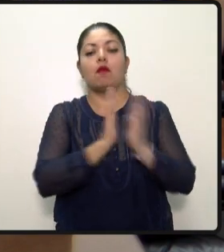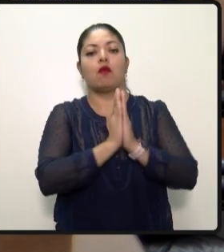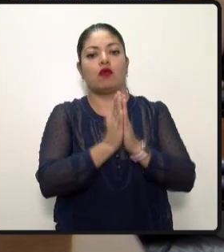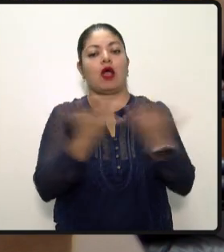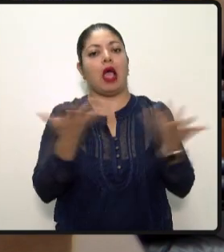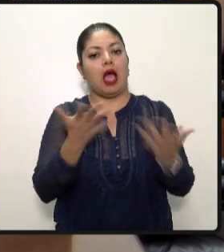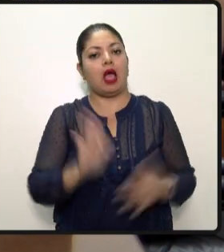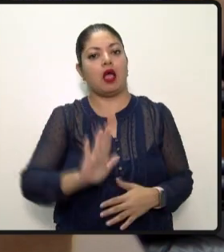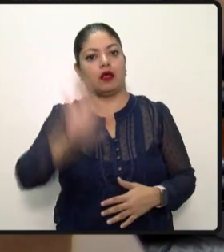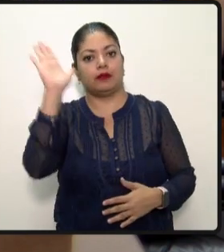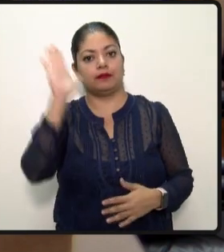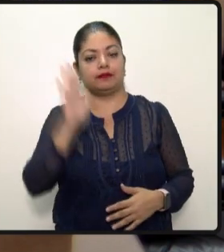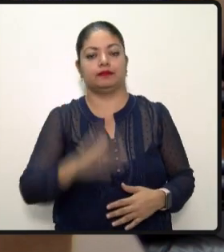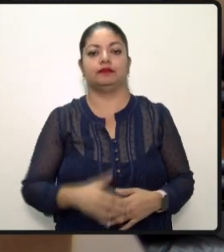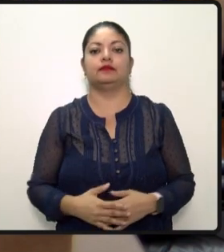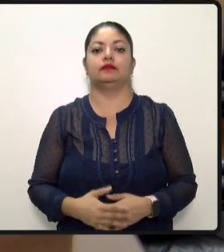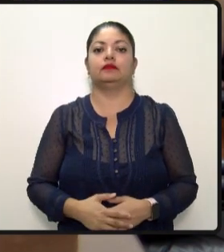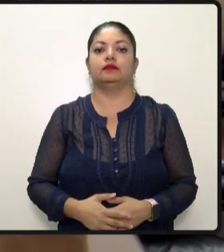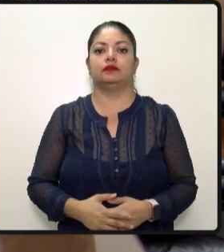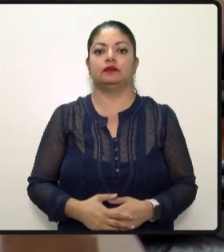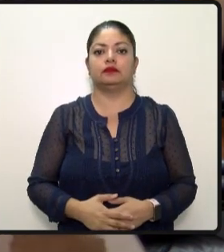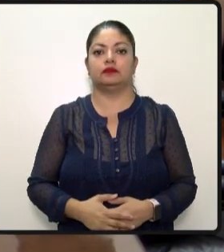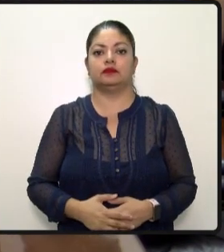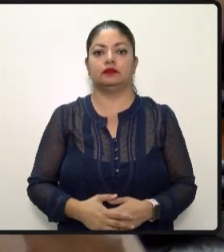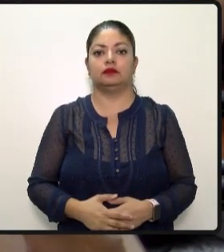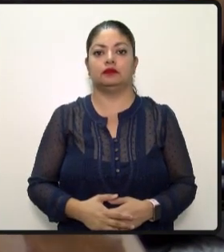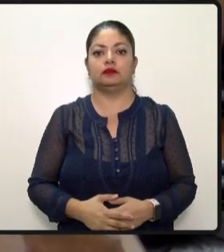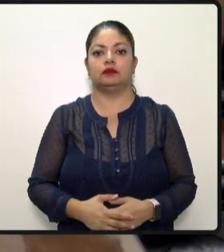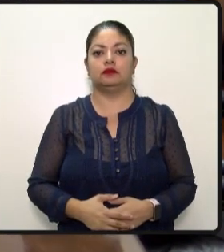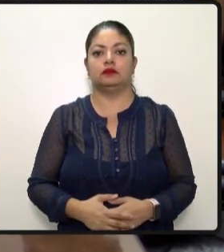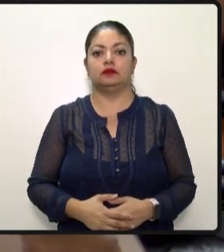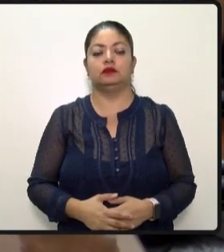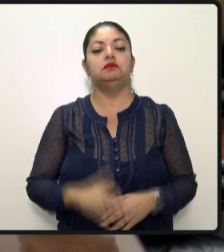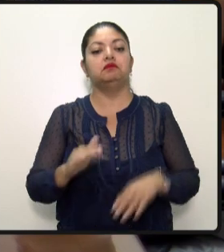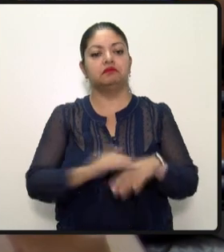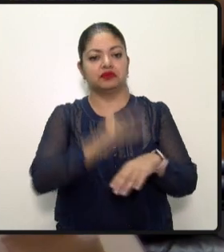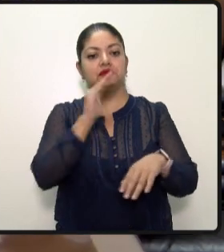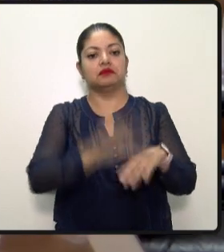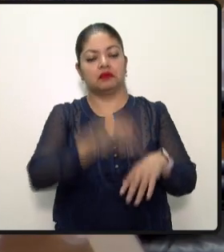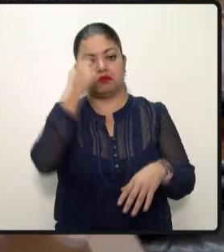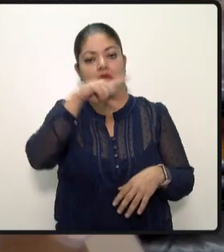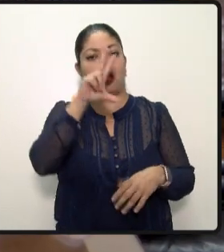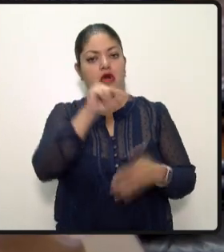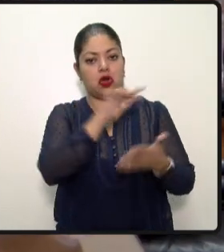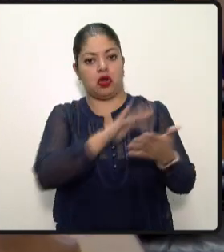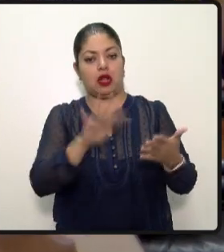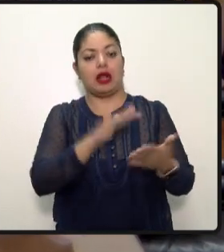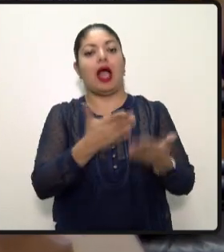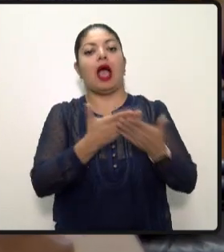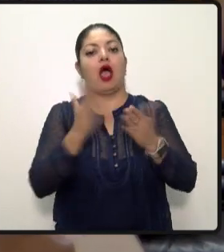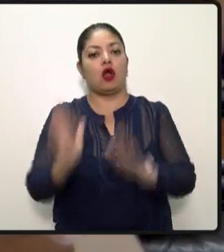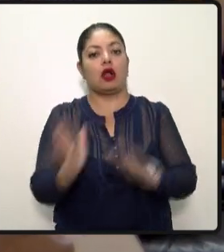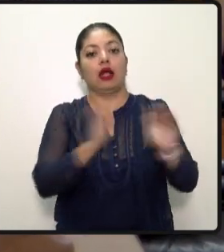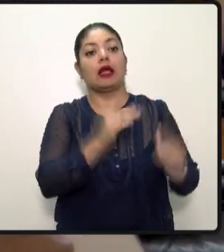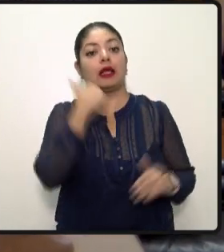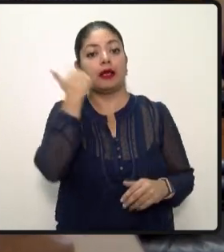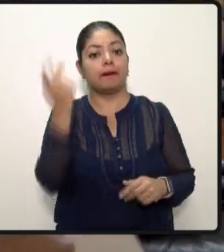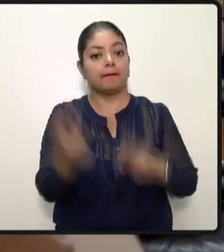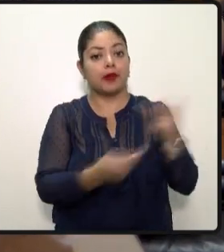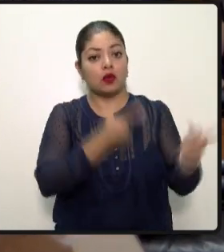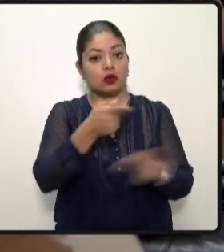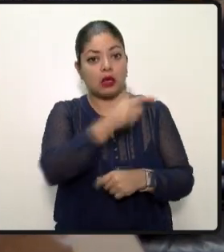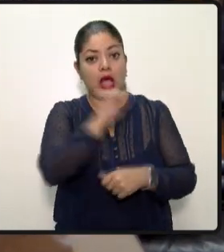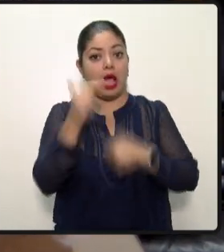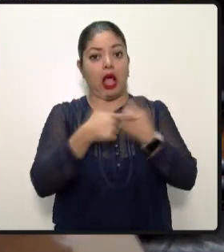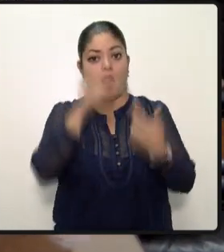de manifestarlo en la forma acostumbrada. Aprobada la omisión de la lectura y ahora quiero preguntarle si alguien tiene alguna